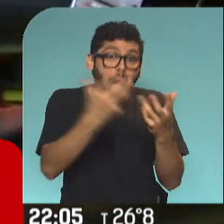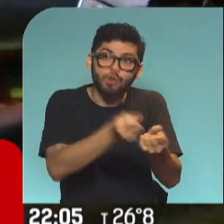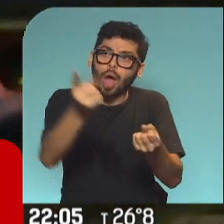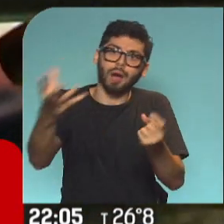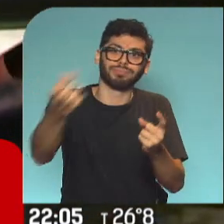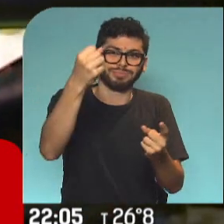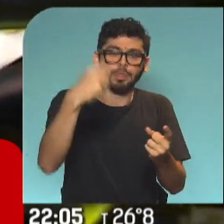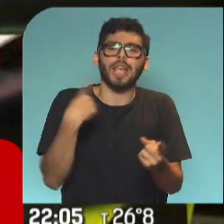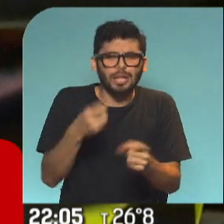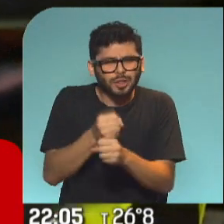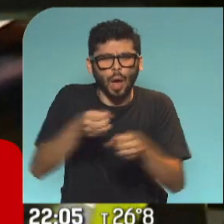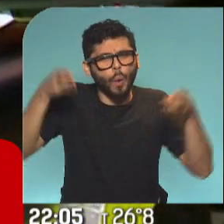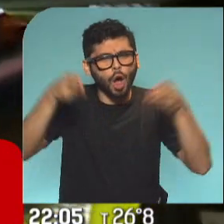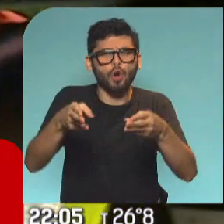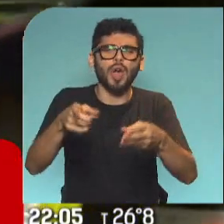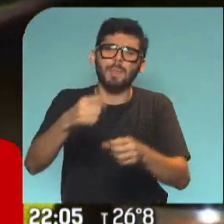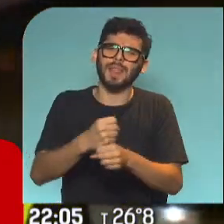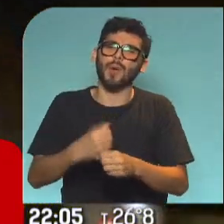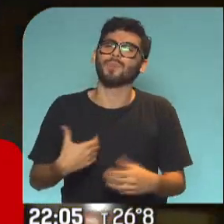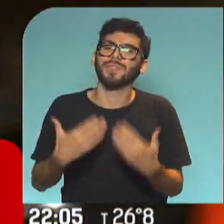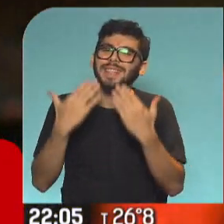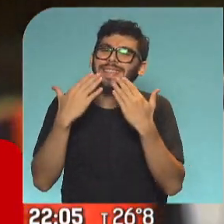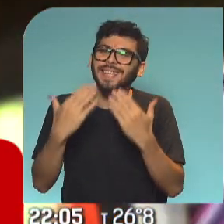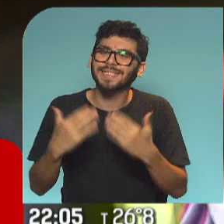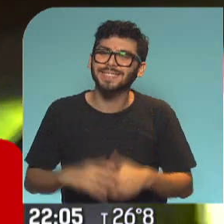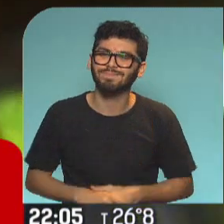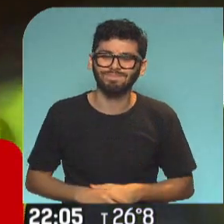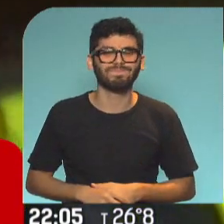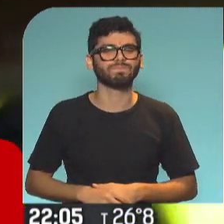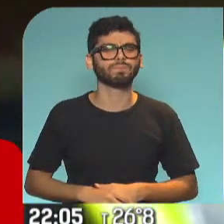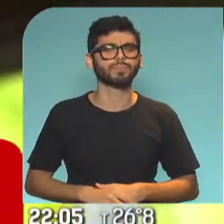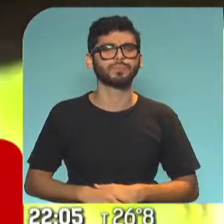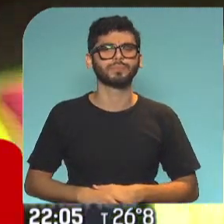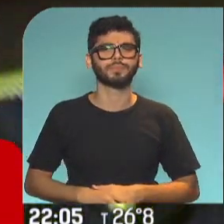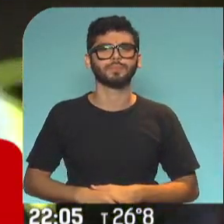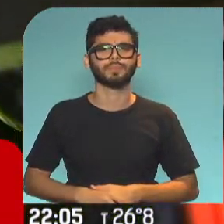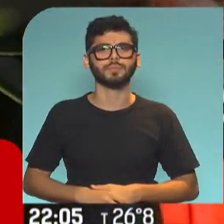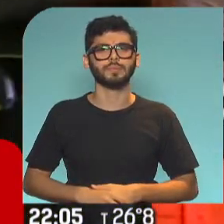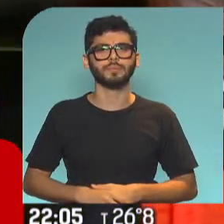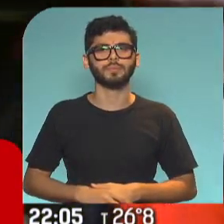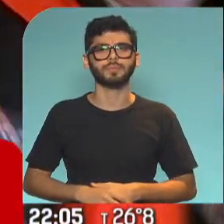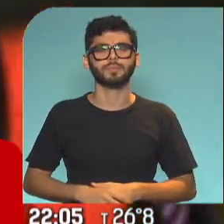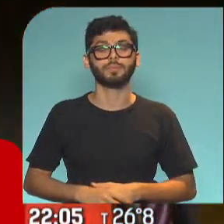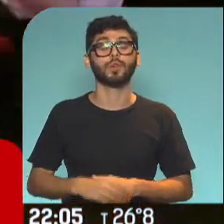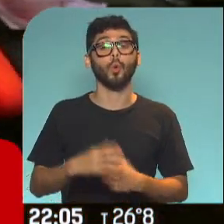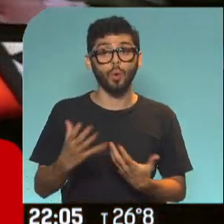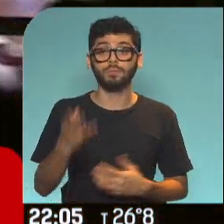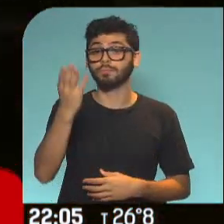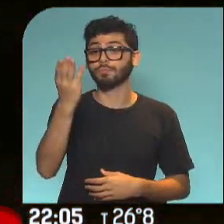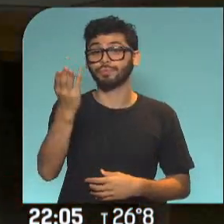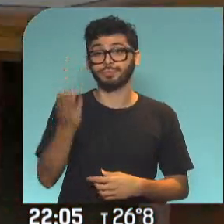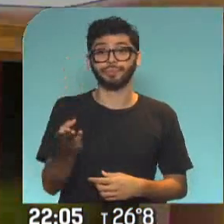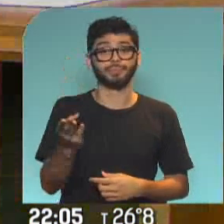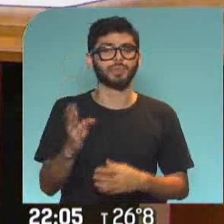trabajando muy fuerte y voy a seguir en eso. Muchas gracias. Gracias, chicos. Bueno, muy bien. La palabra entonces allí de